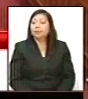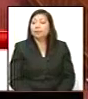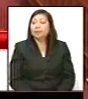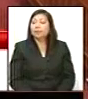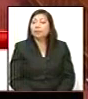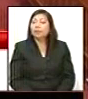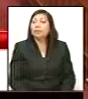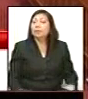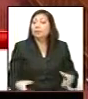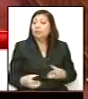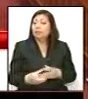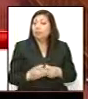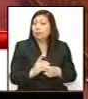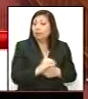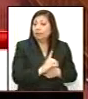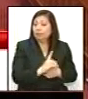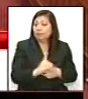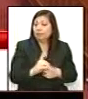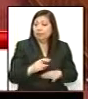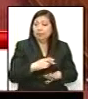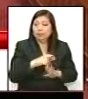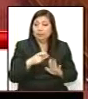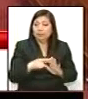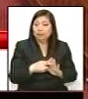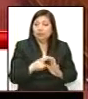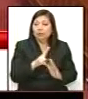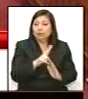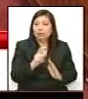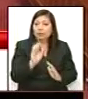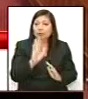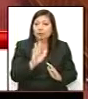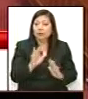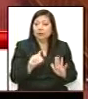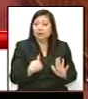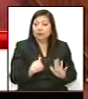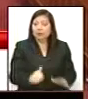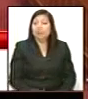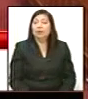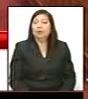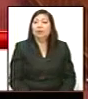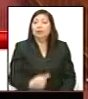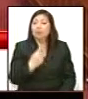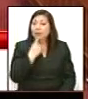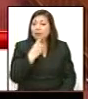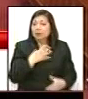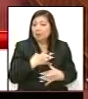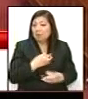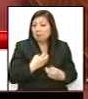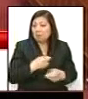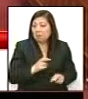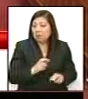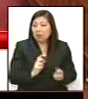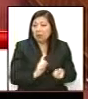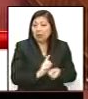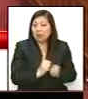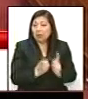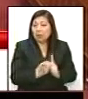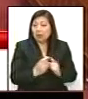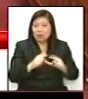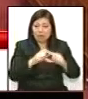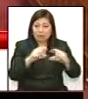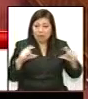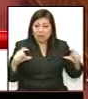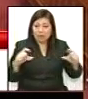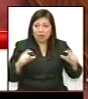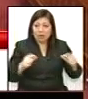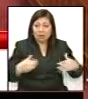De la Comisión de Descentralización, proyecto de ley 3556, se propone declarar de interés público el cambio de nomenclatura de